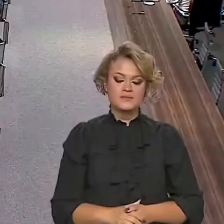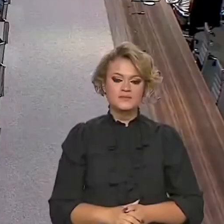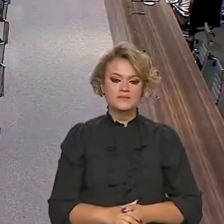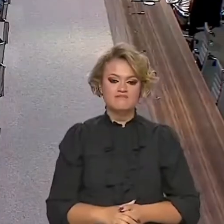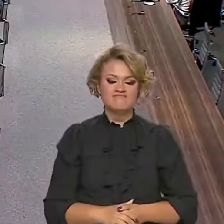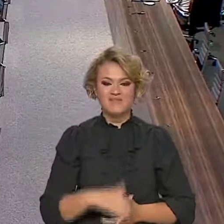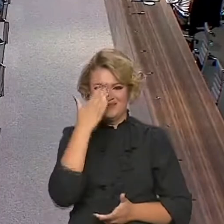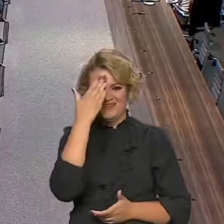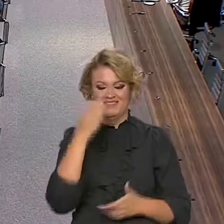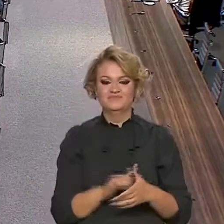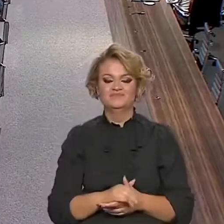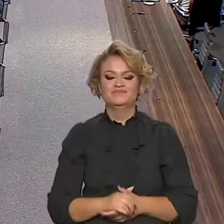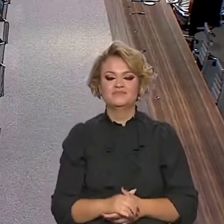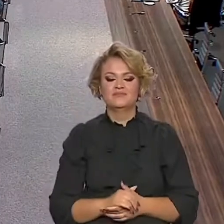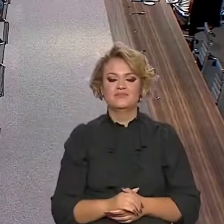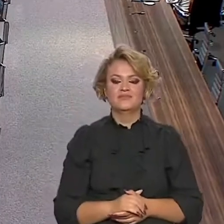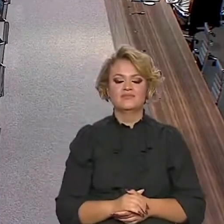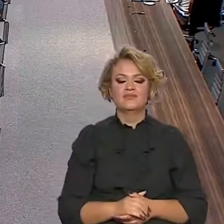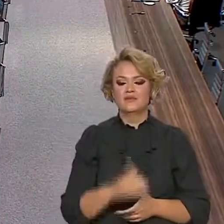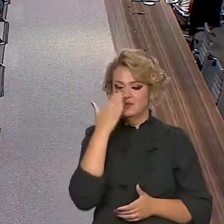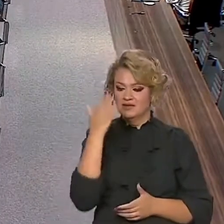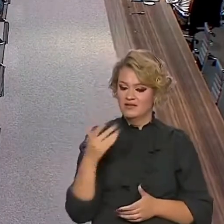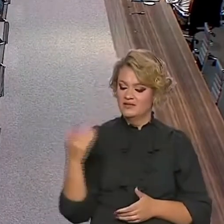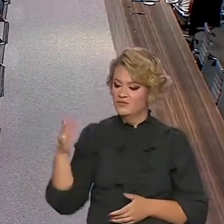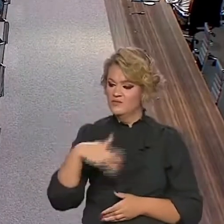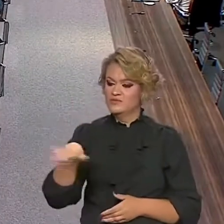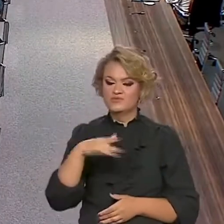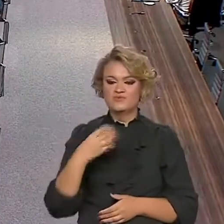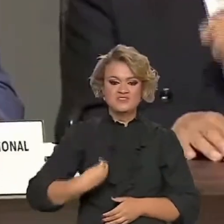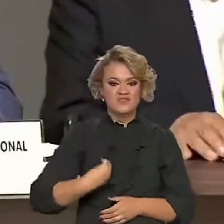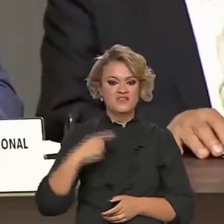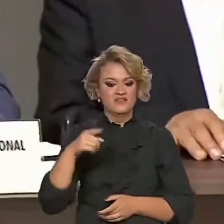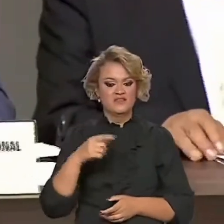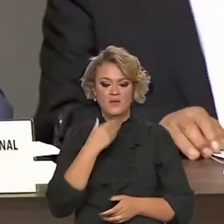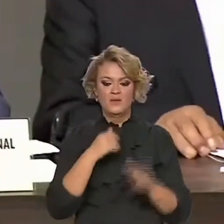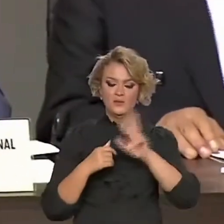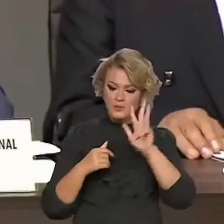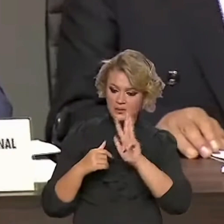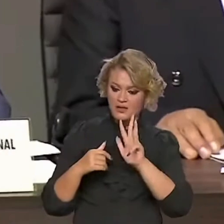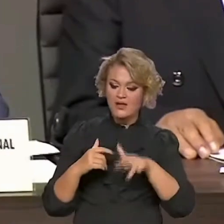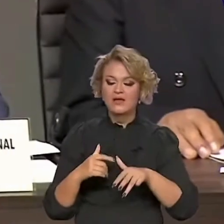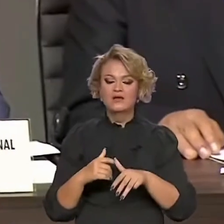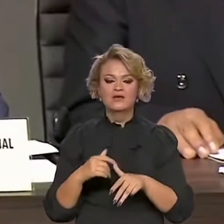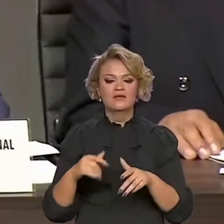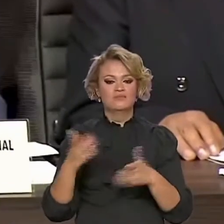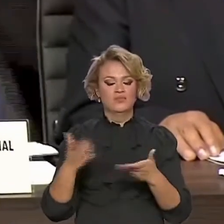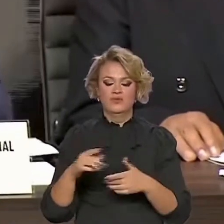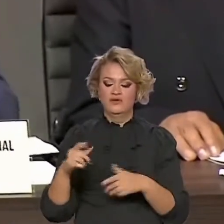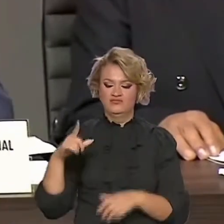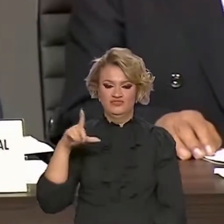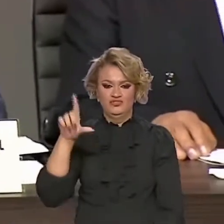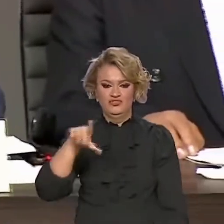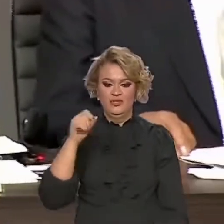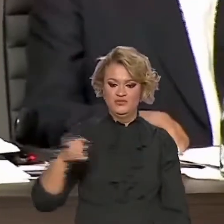ese momento a los norteamericanos no les interesaba si se fumigaba o si se destruía el medio ambiente por los